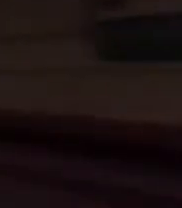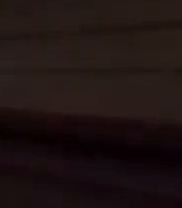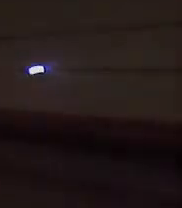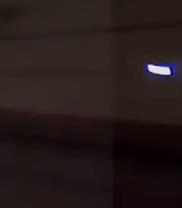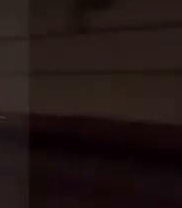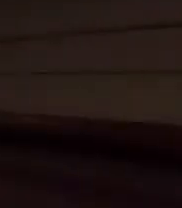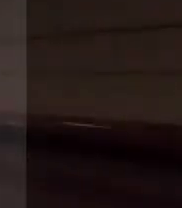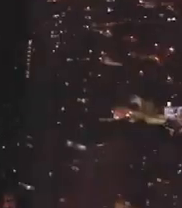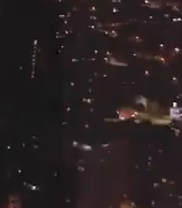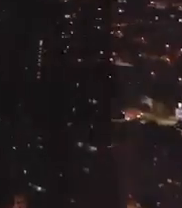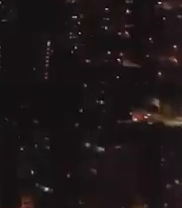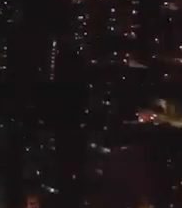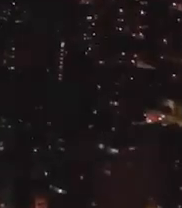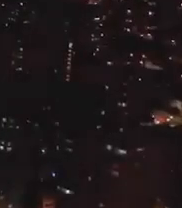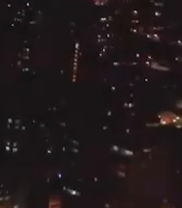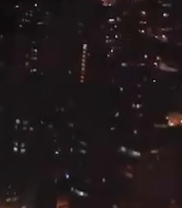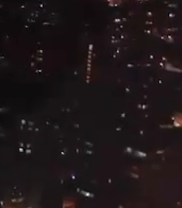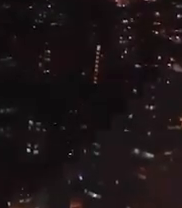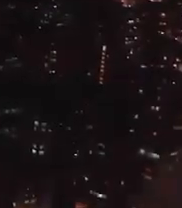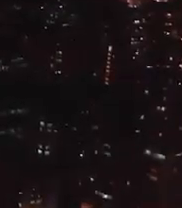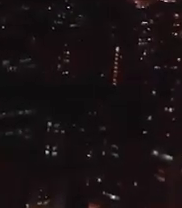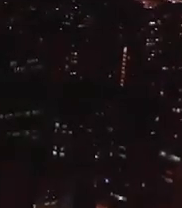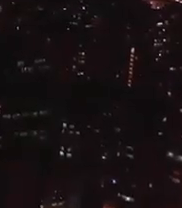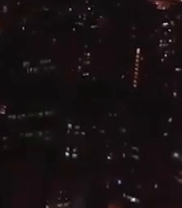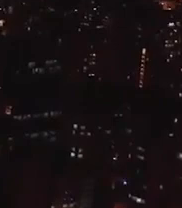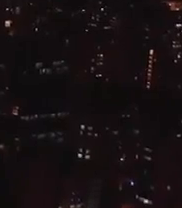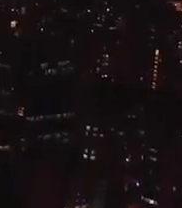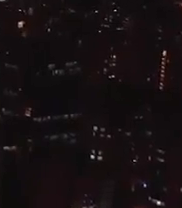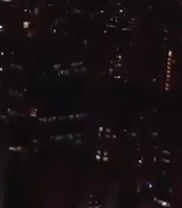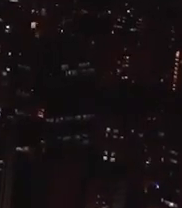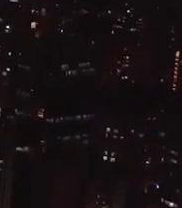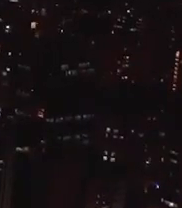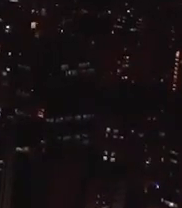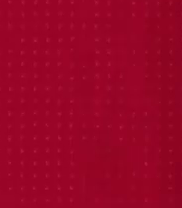RTBC Noticias. Emisión fin de semana.